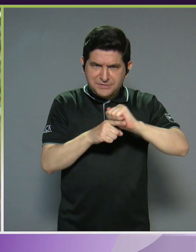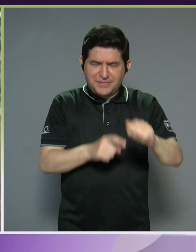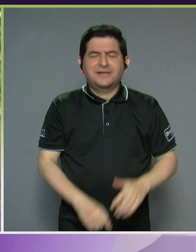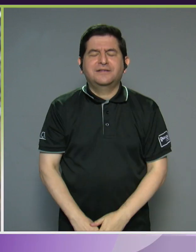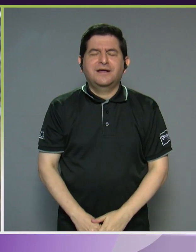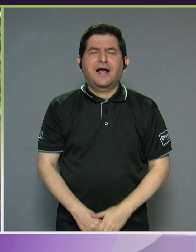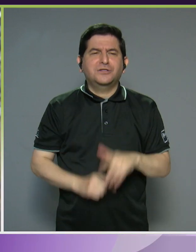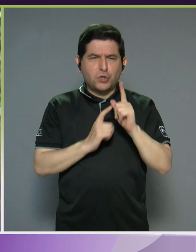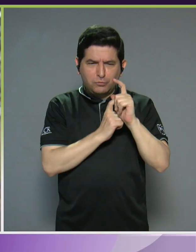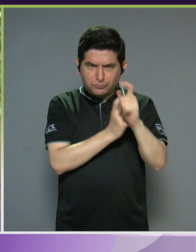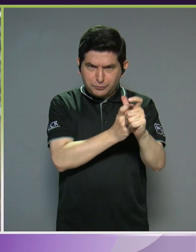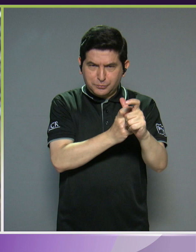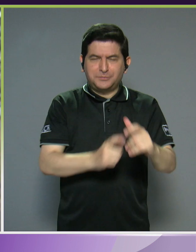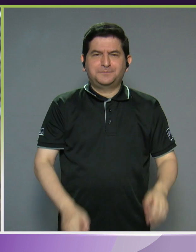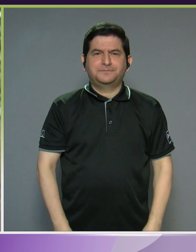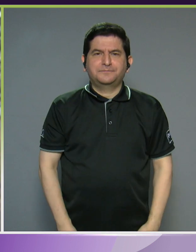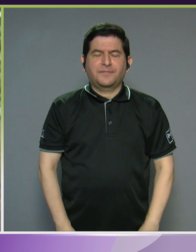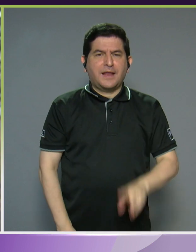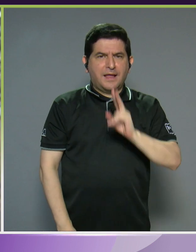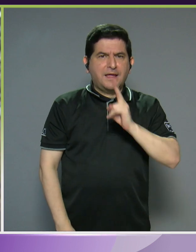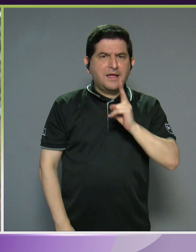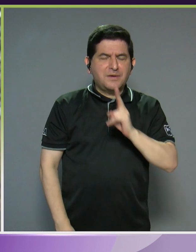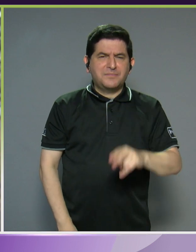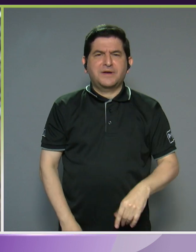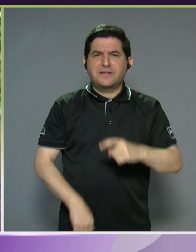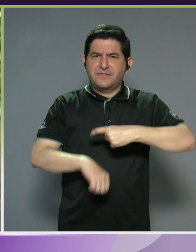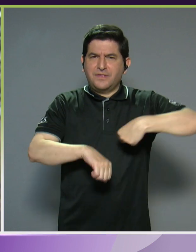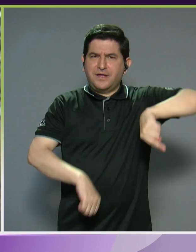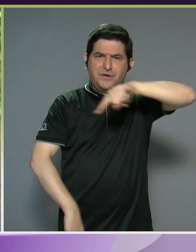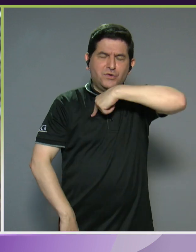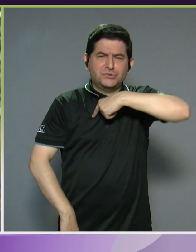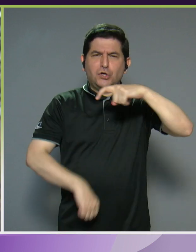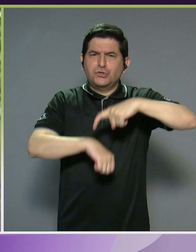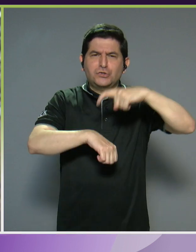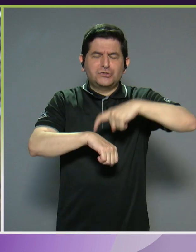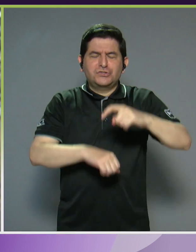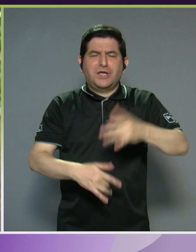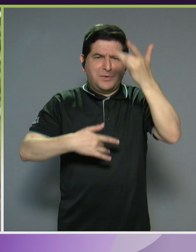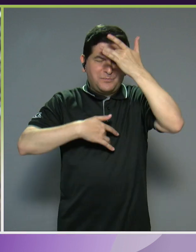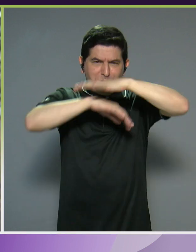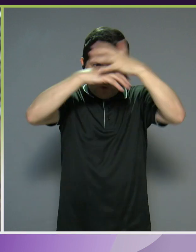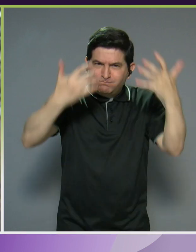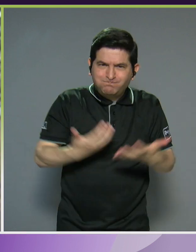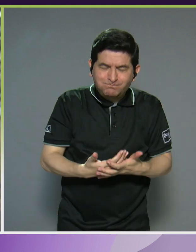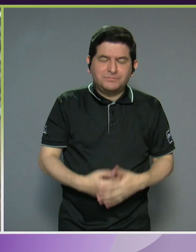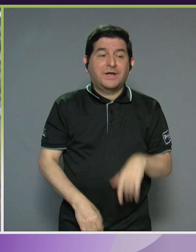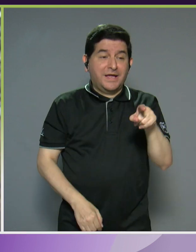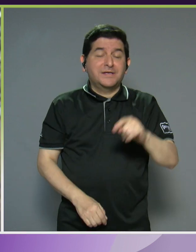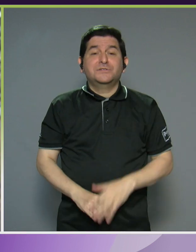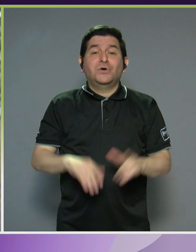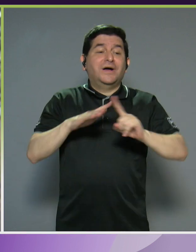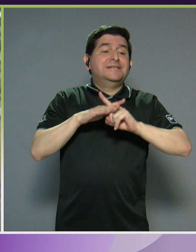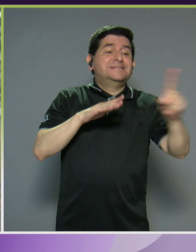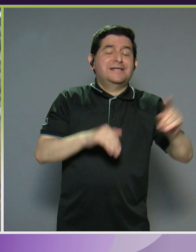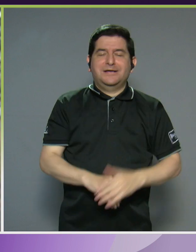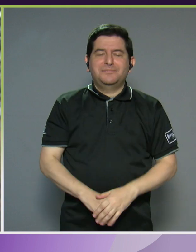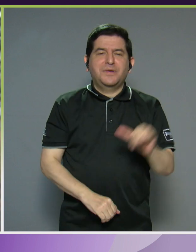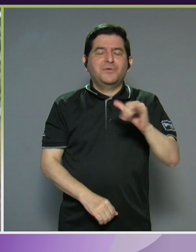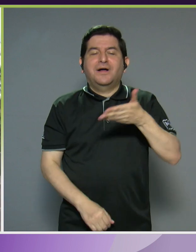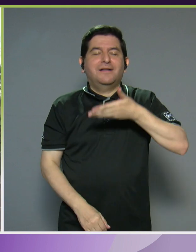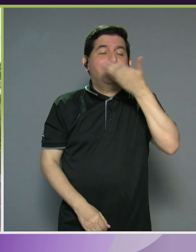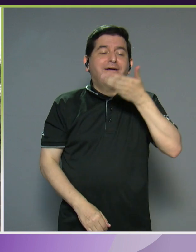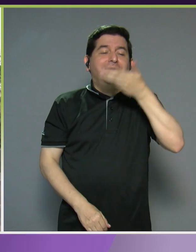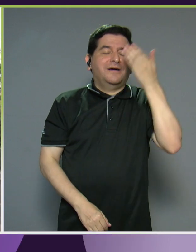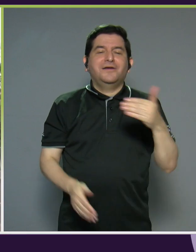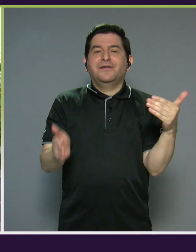atletismo. Realmente todavía estábamos un poco en pandemia y fue así como un escape, como un aire,